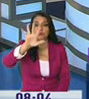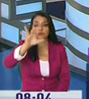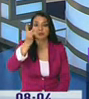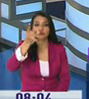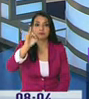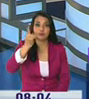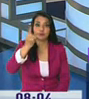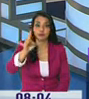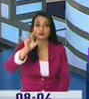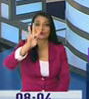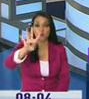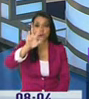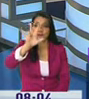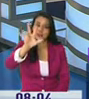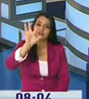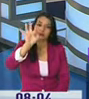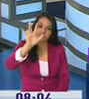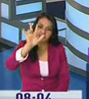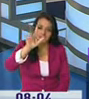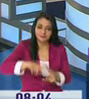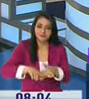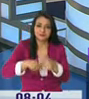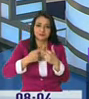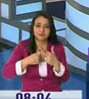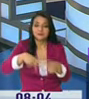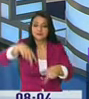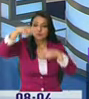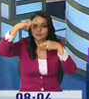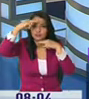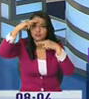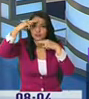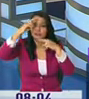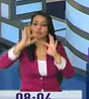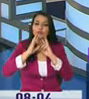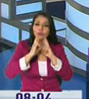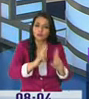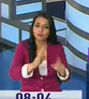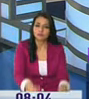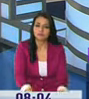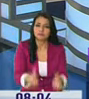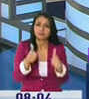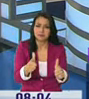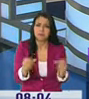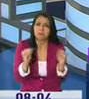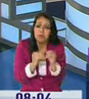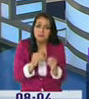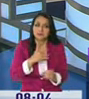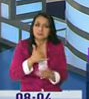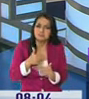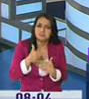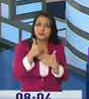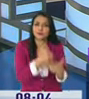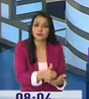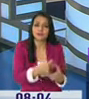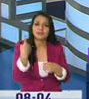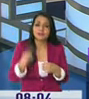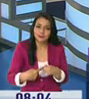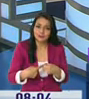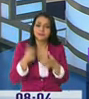098-518-4393. Así que aquí arrancamos en el noticiero efectivo, el más influyente, el que más le duele, dolientes de la ciudad,